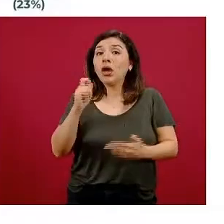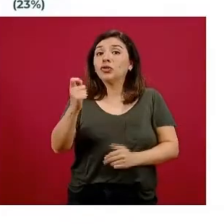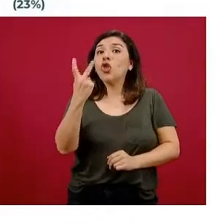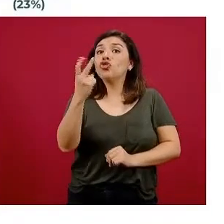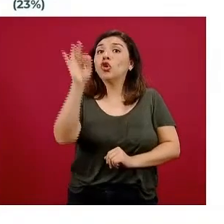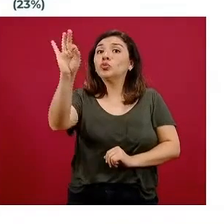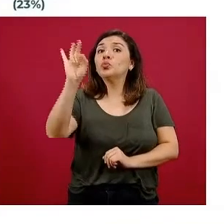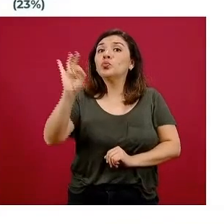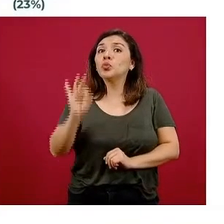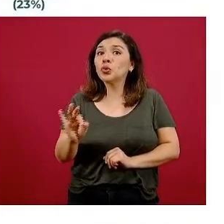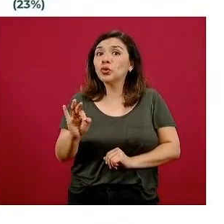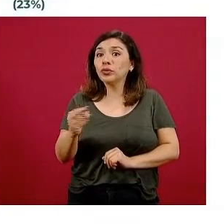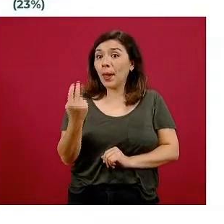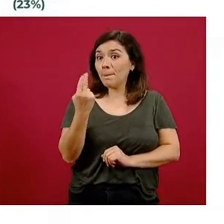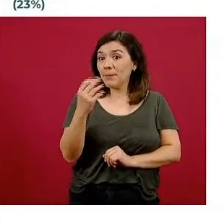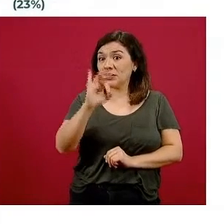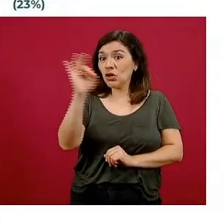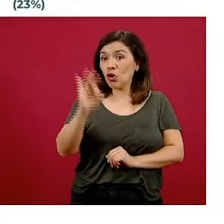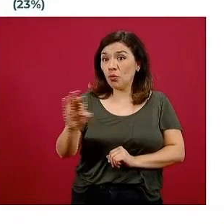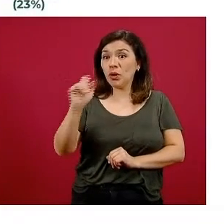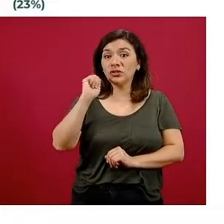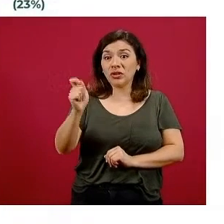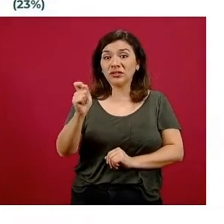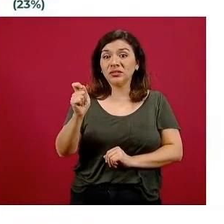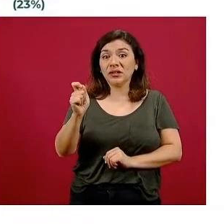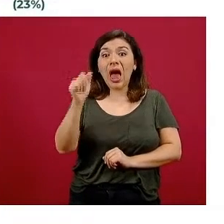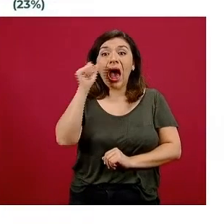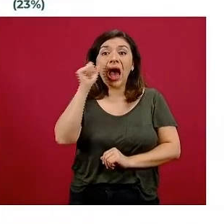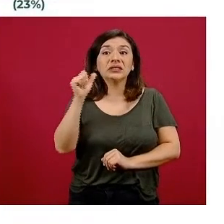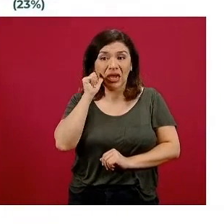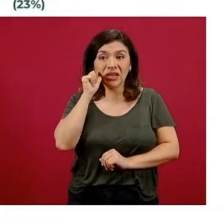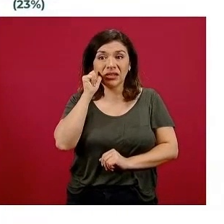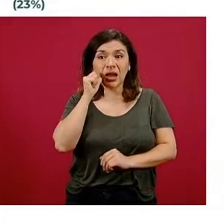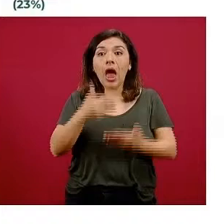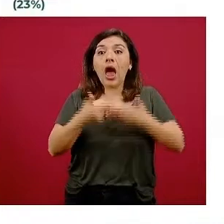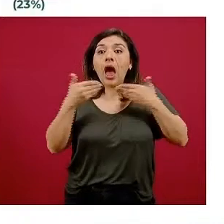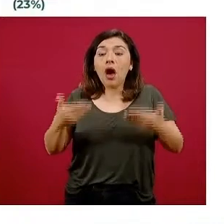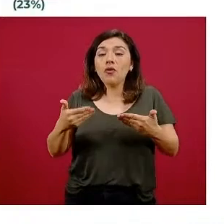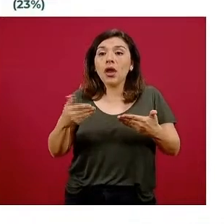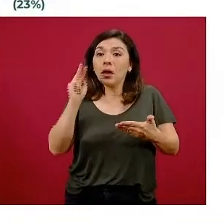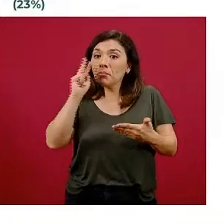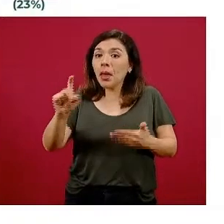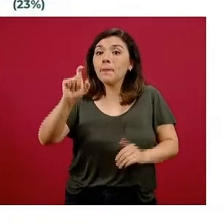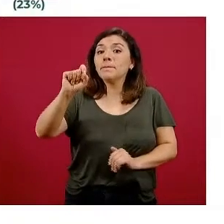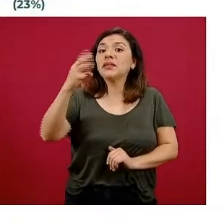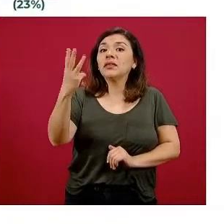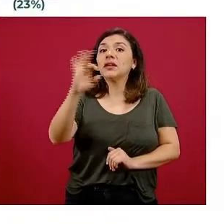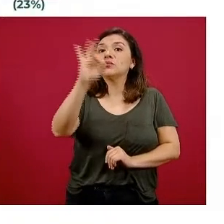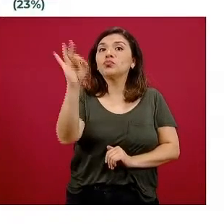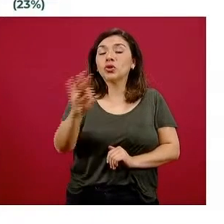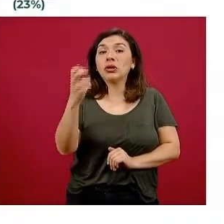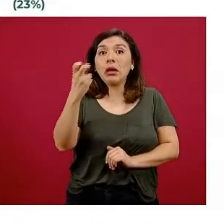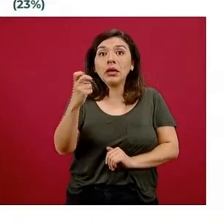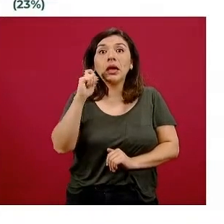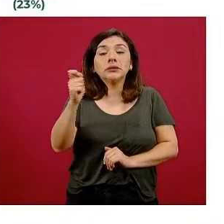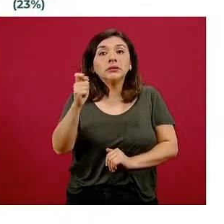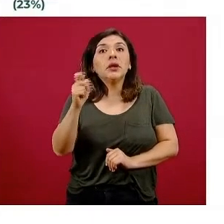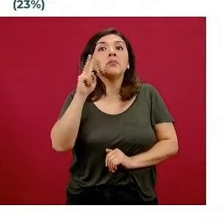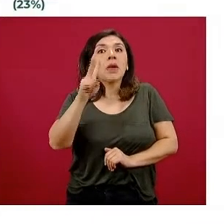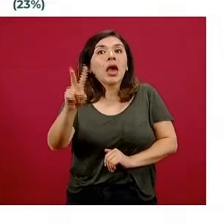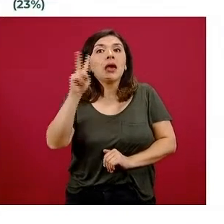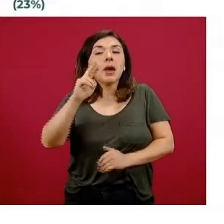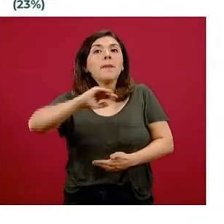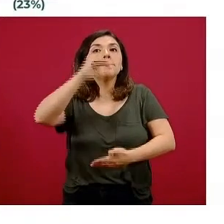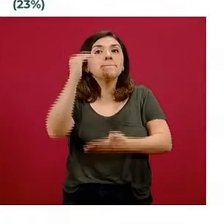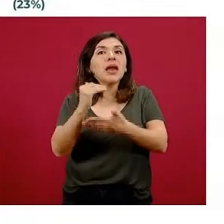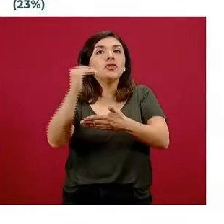porcentuales. 25% era la media nacional el día de ayer, el día de hoy abrimos con 23%. Esto quiere decir que cada vez empiezan a